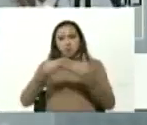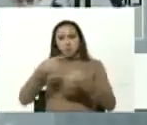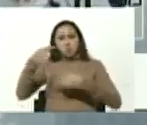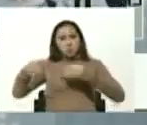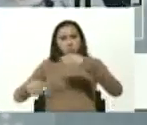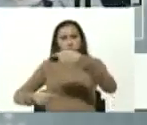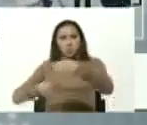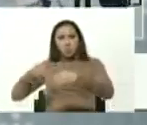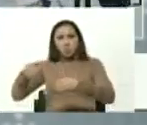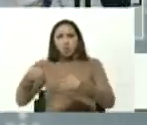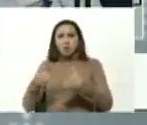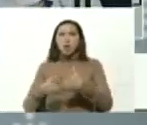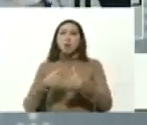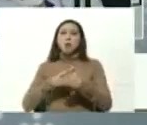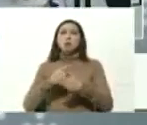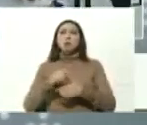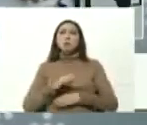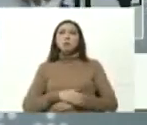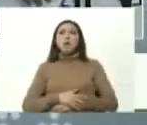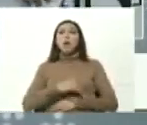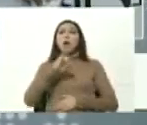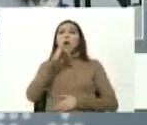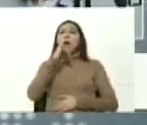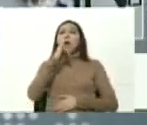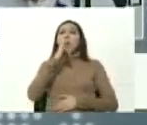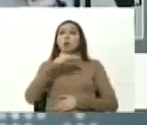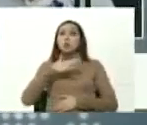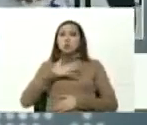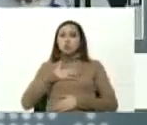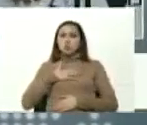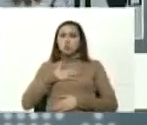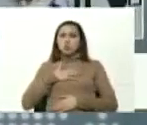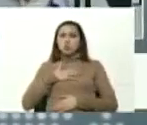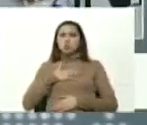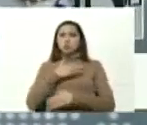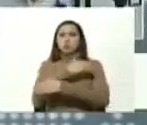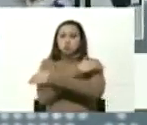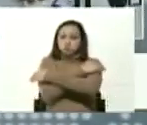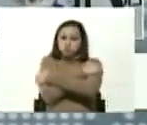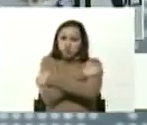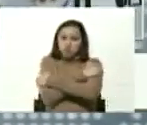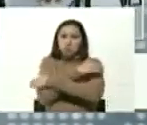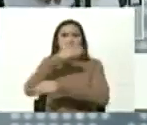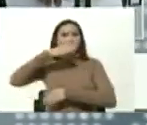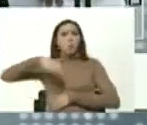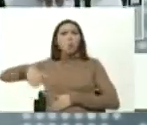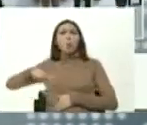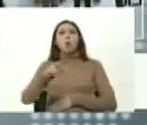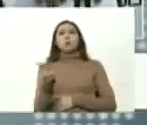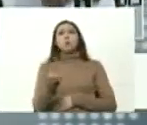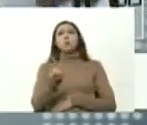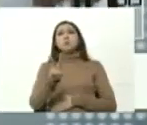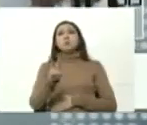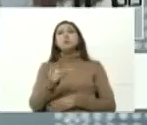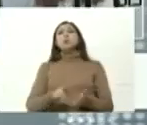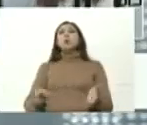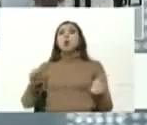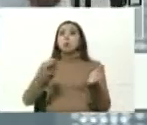que con esto mensaje, yo le mando un abrazo al pueblo de Venezuela y le